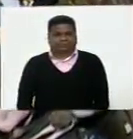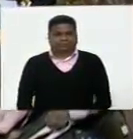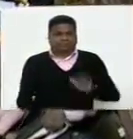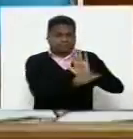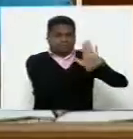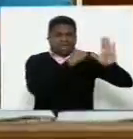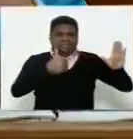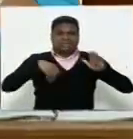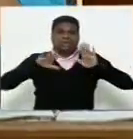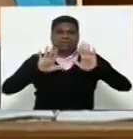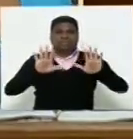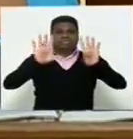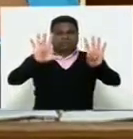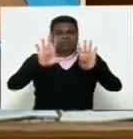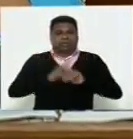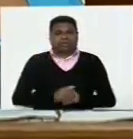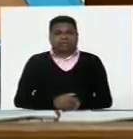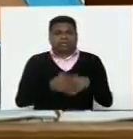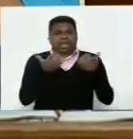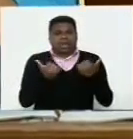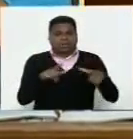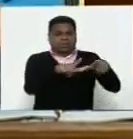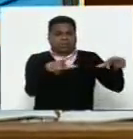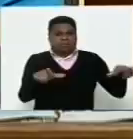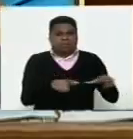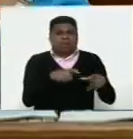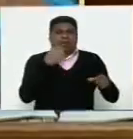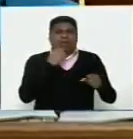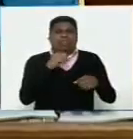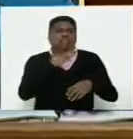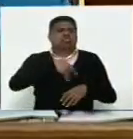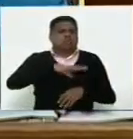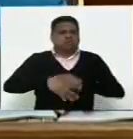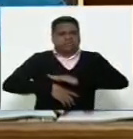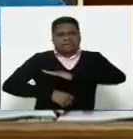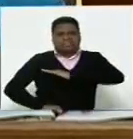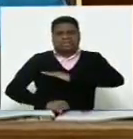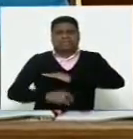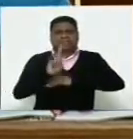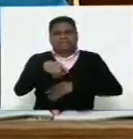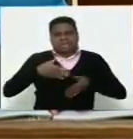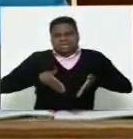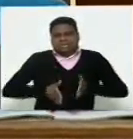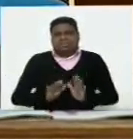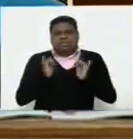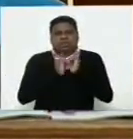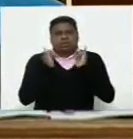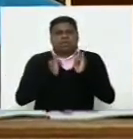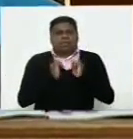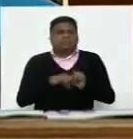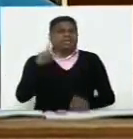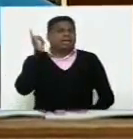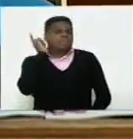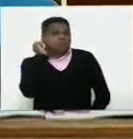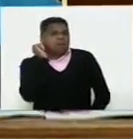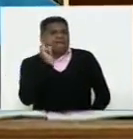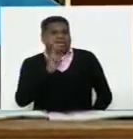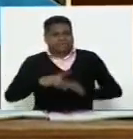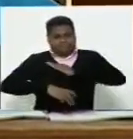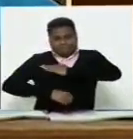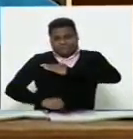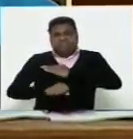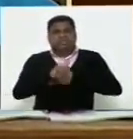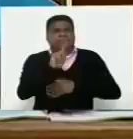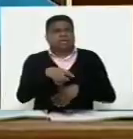Artículo 19. Condiciones de los espacios para el trabajo de parto, parto y nacimiento. Las mujeres gestantes tienen derecho a un espacio